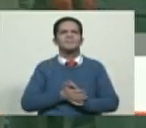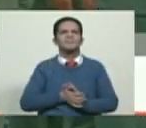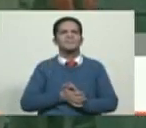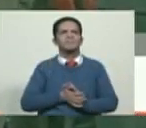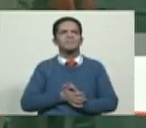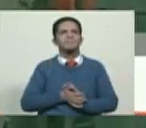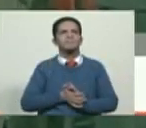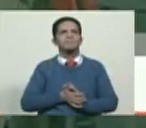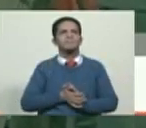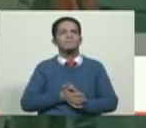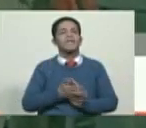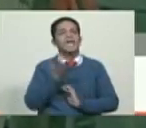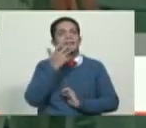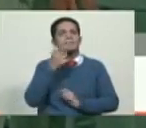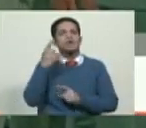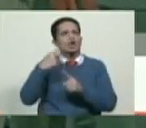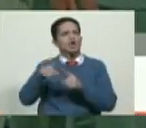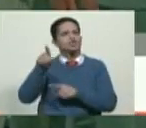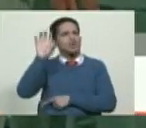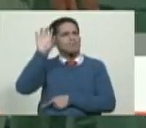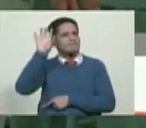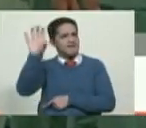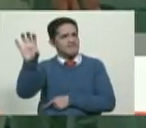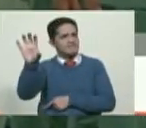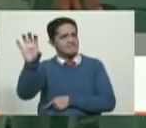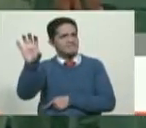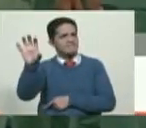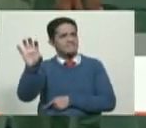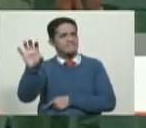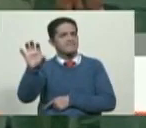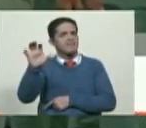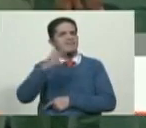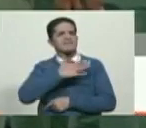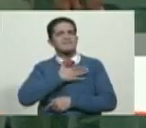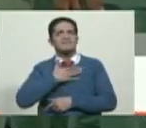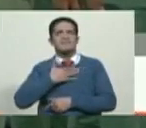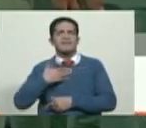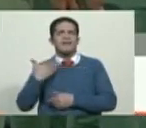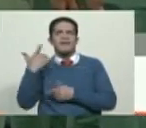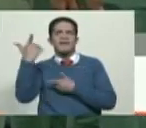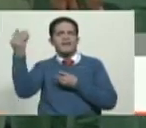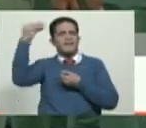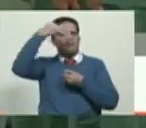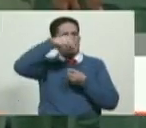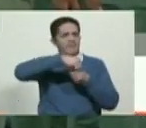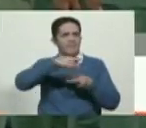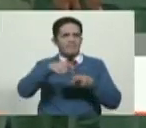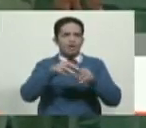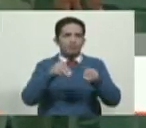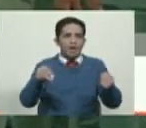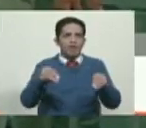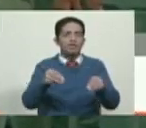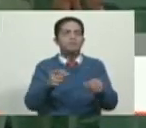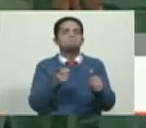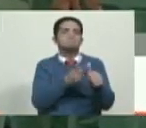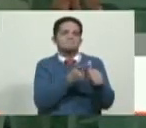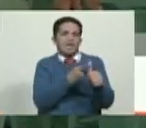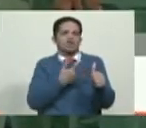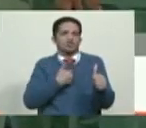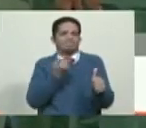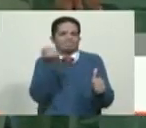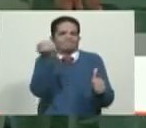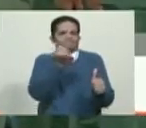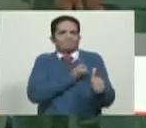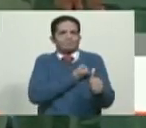el brazo extranjero se atreve a infamar de este suelo el honor, antes muerte mil veces nos